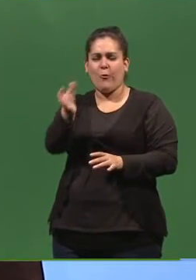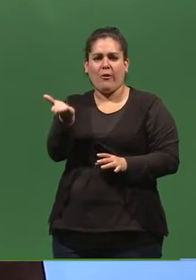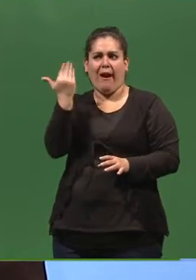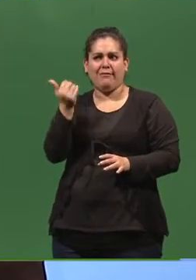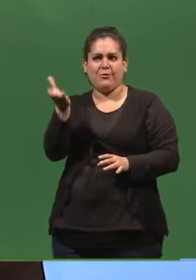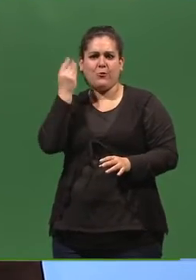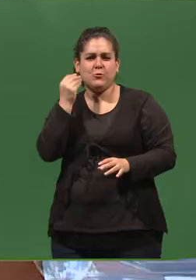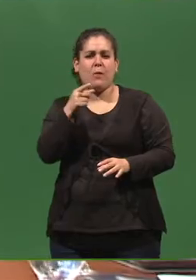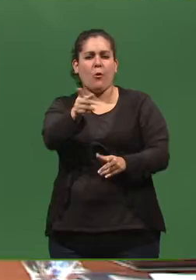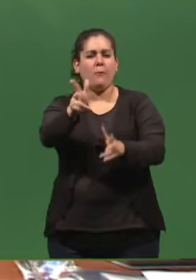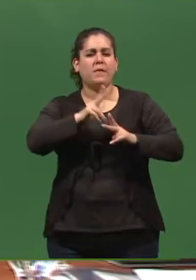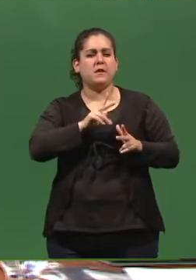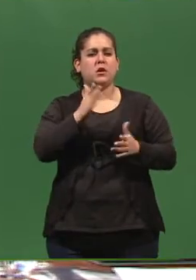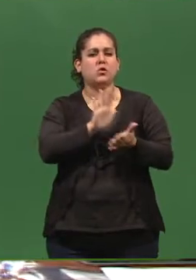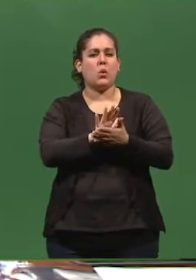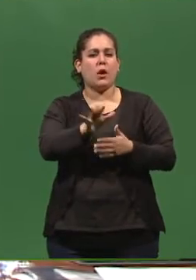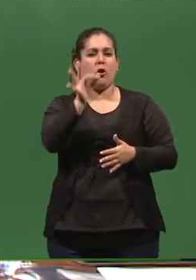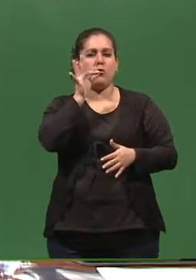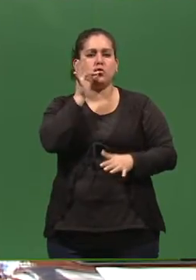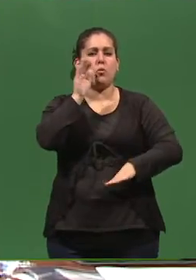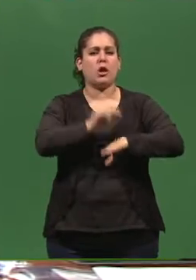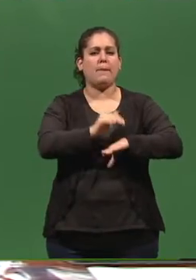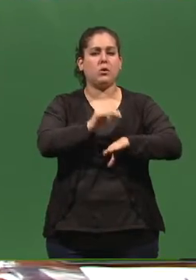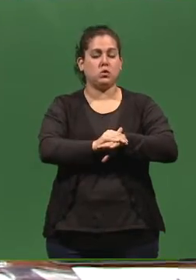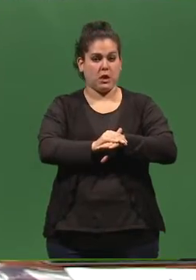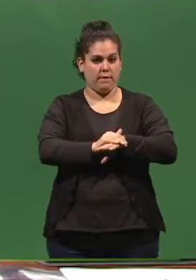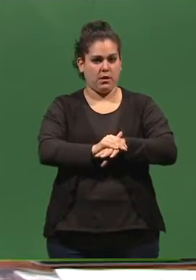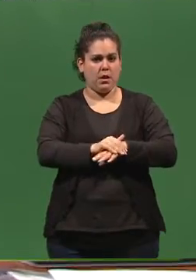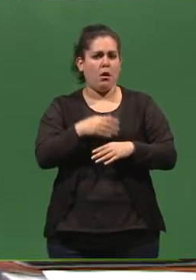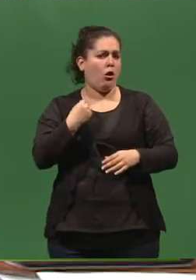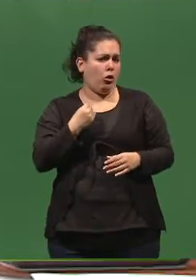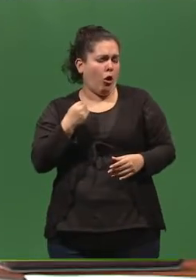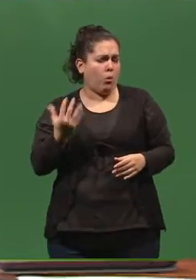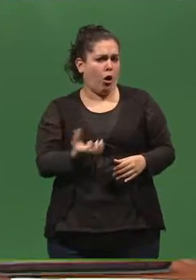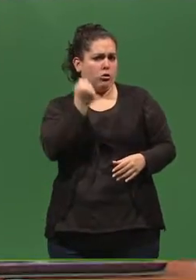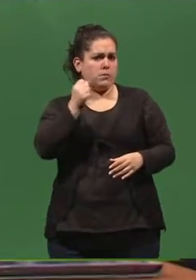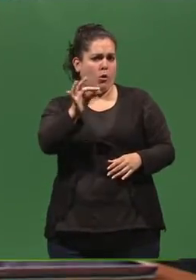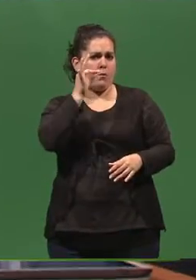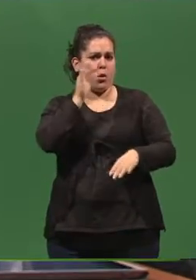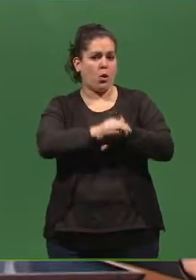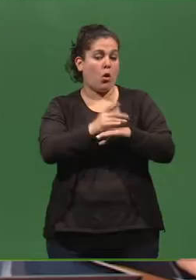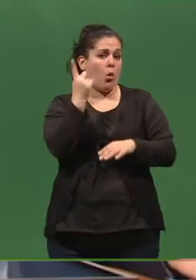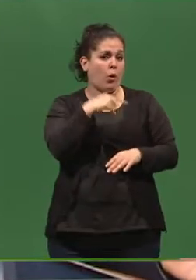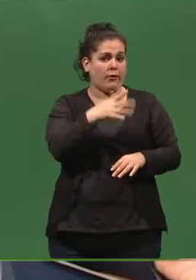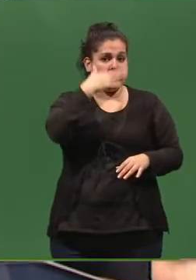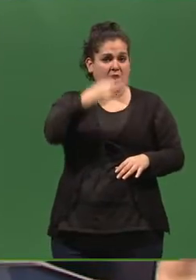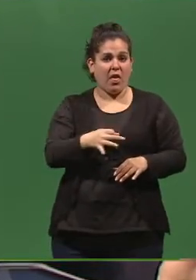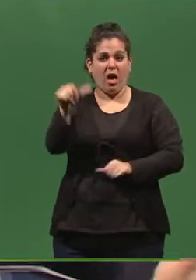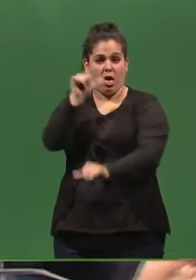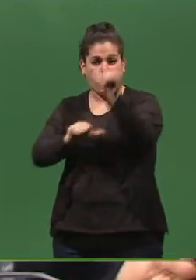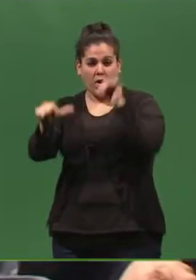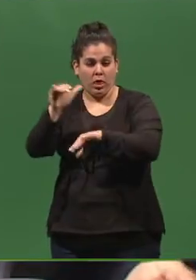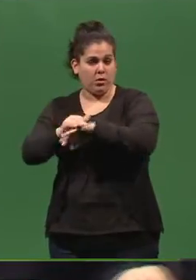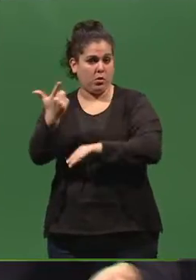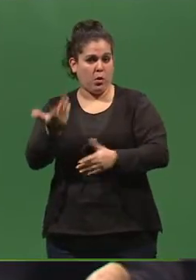recién de tu parte hablaste de un consumo responsable de marihuana. ¿Cómo logramos eso? cuando quizás no podemos lograr